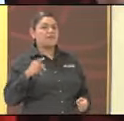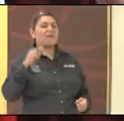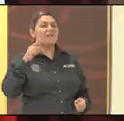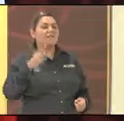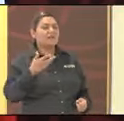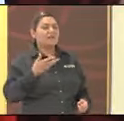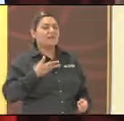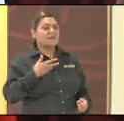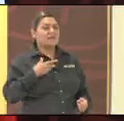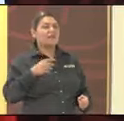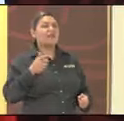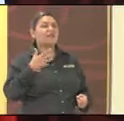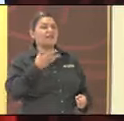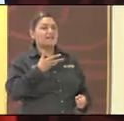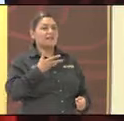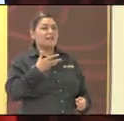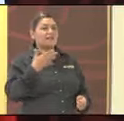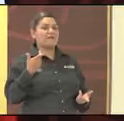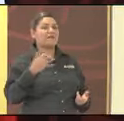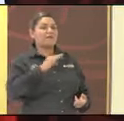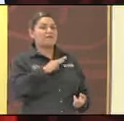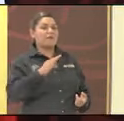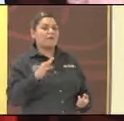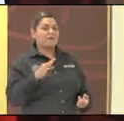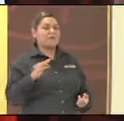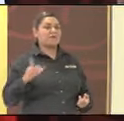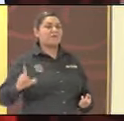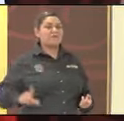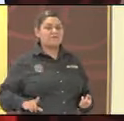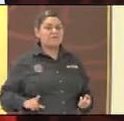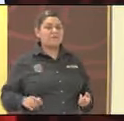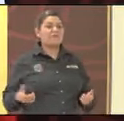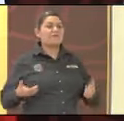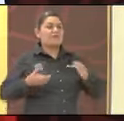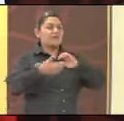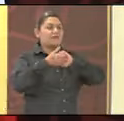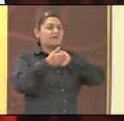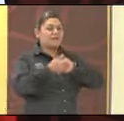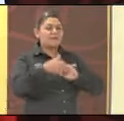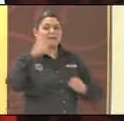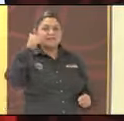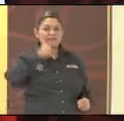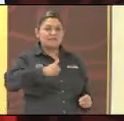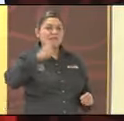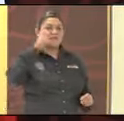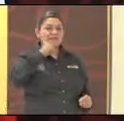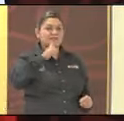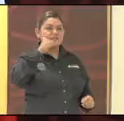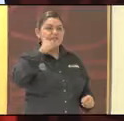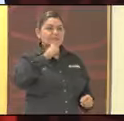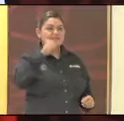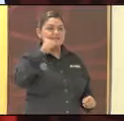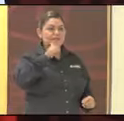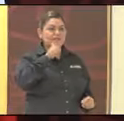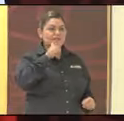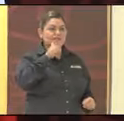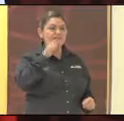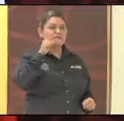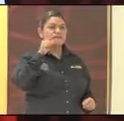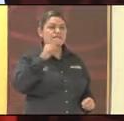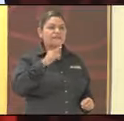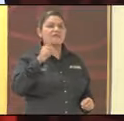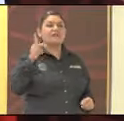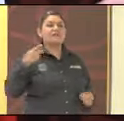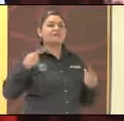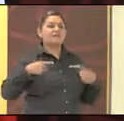tener también la calidad moral para poder gobernar de la mano y siempre tomando en consideración lo que el pueblo